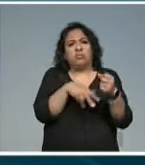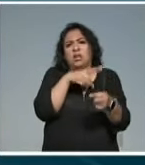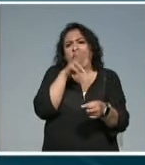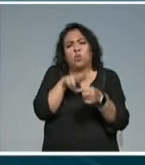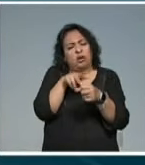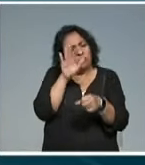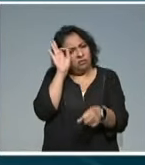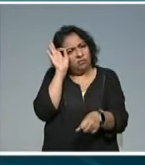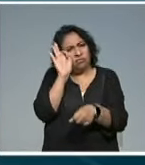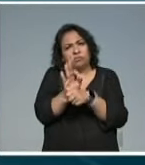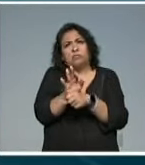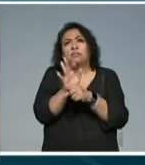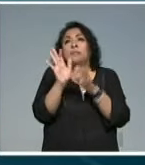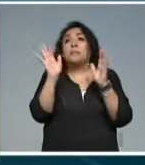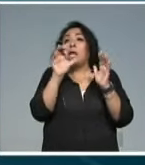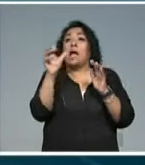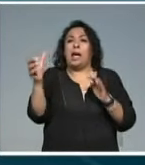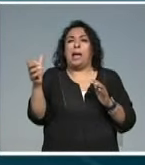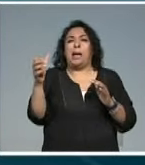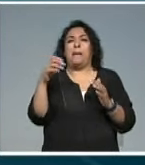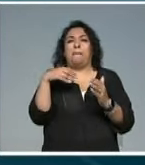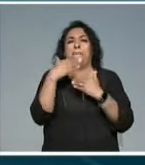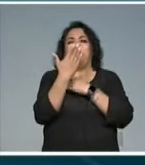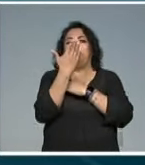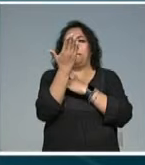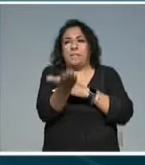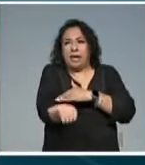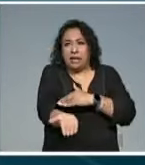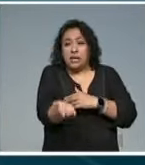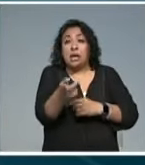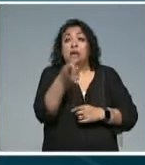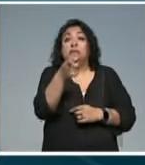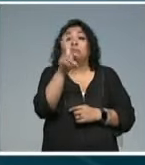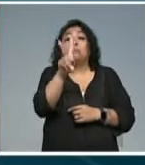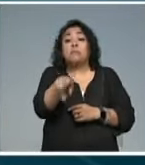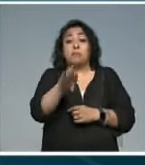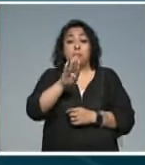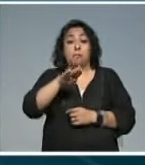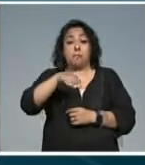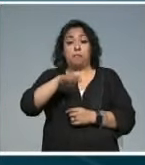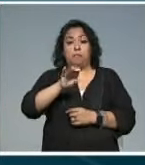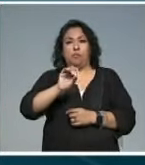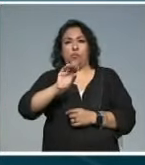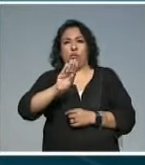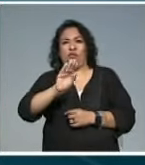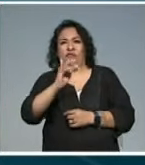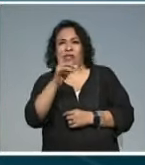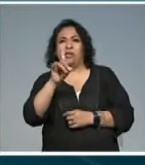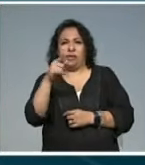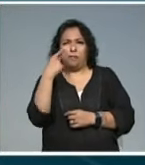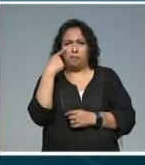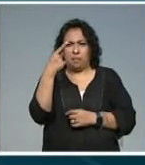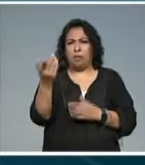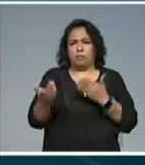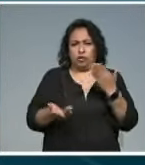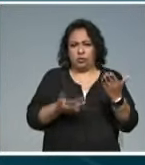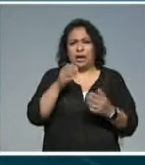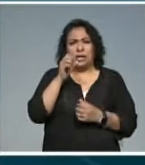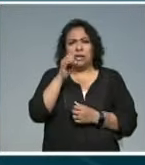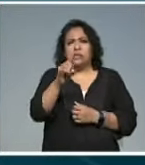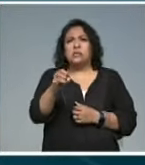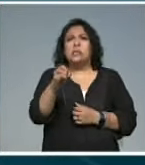naturaleza, a las ballenas, porque al final, pues, Moby Dick sí se ve en nuestra danza, pues